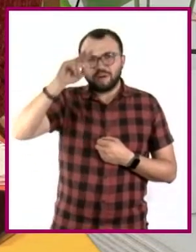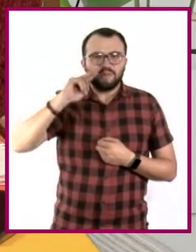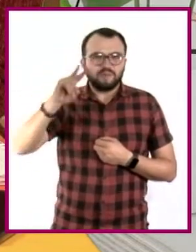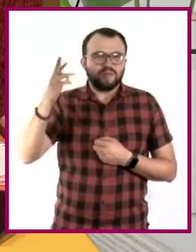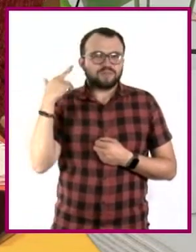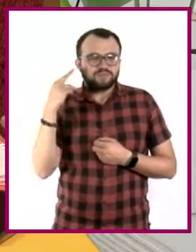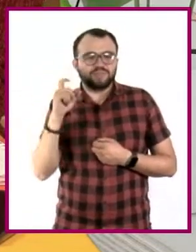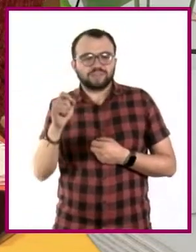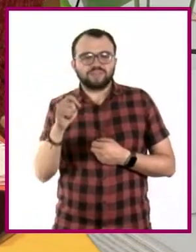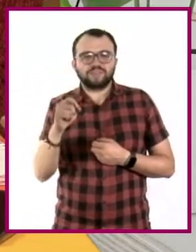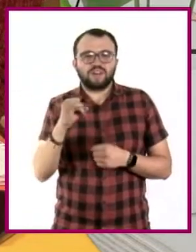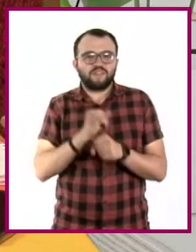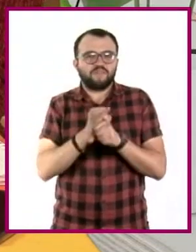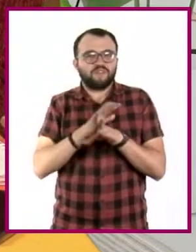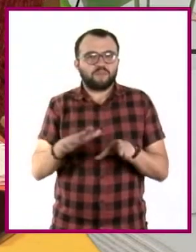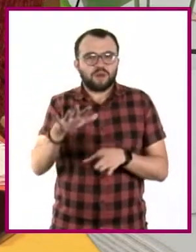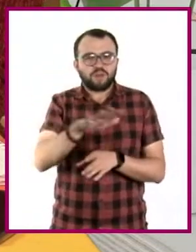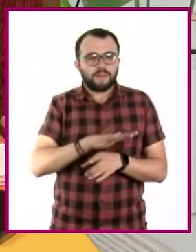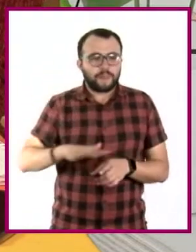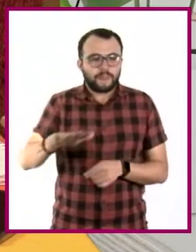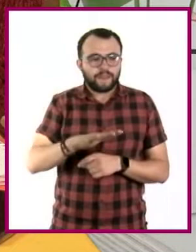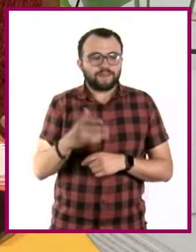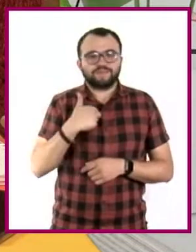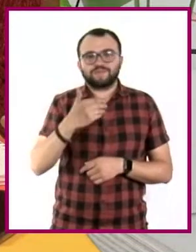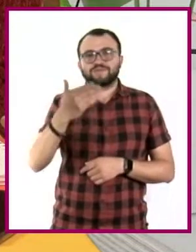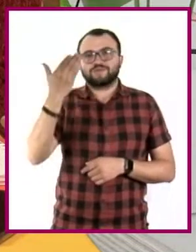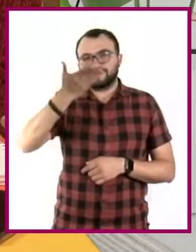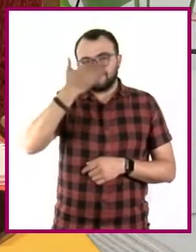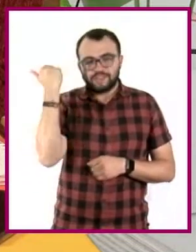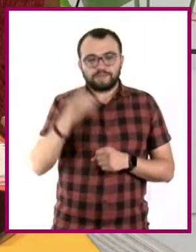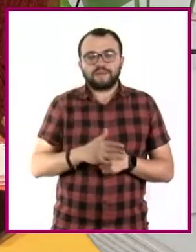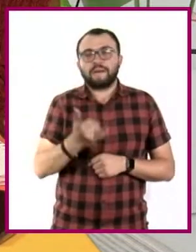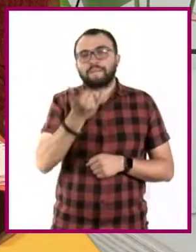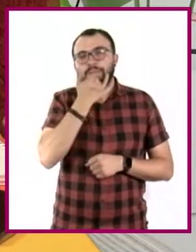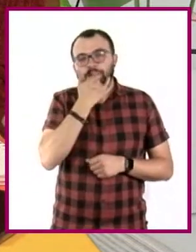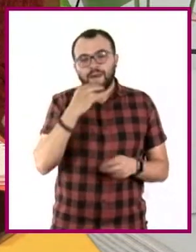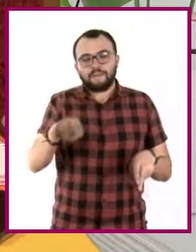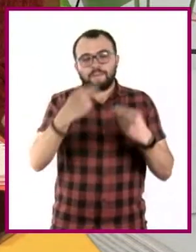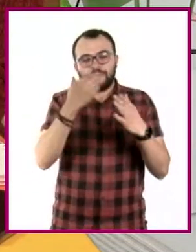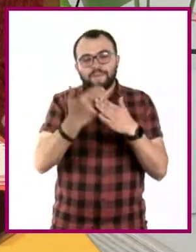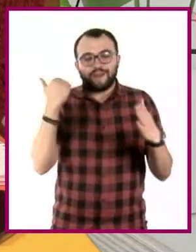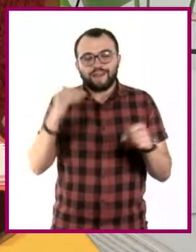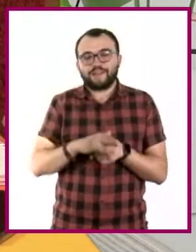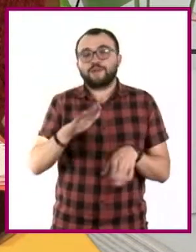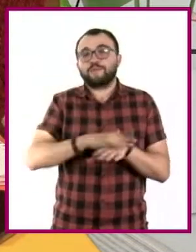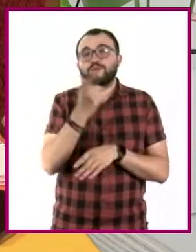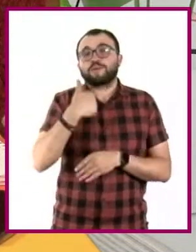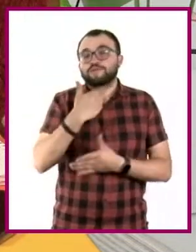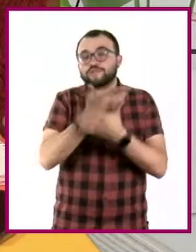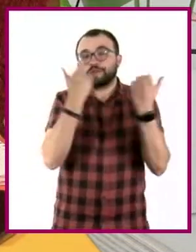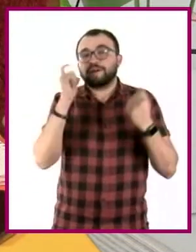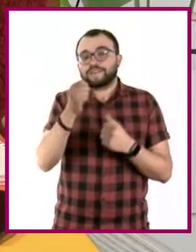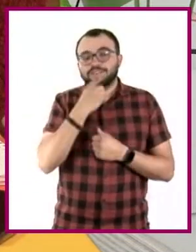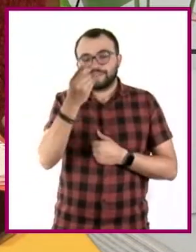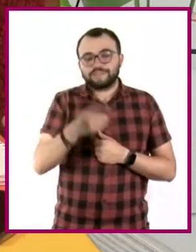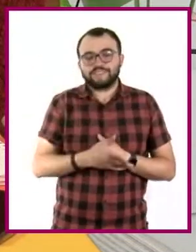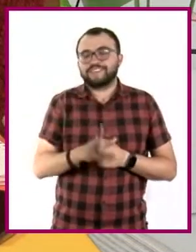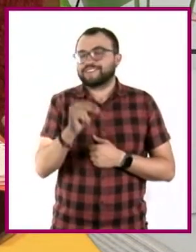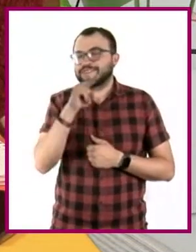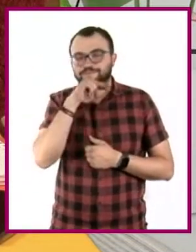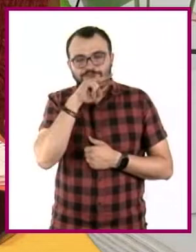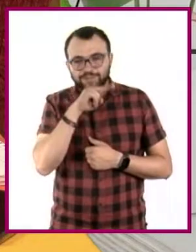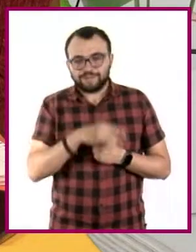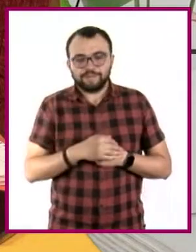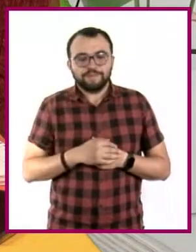cuenta de que realmente sabía muy poco. Te pido disculpas por la broma de hace rato, porque no sabía lo que decía. No te preocupes,